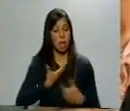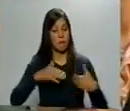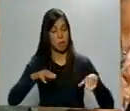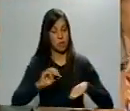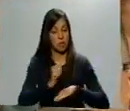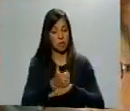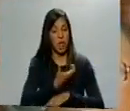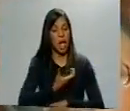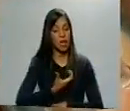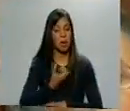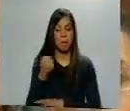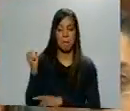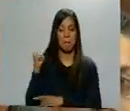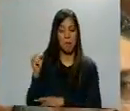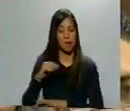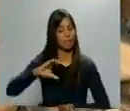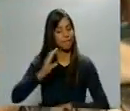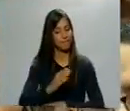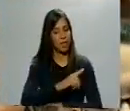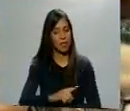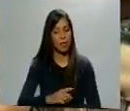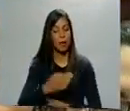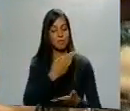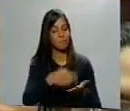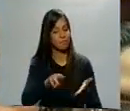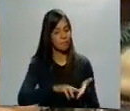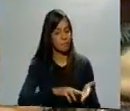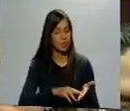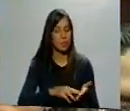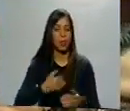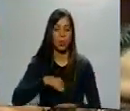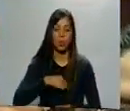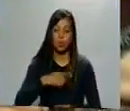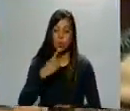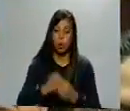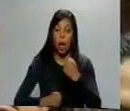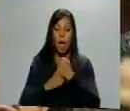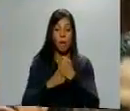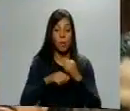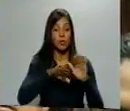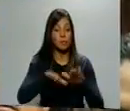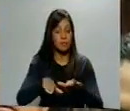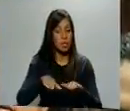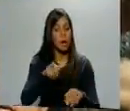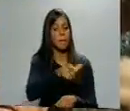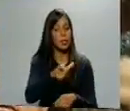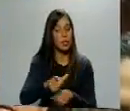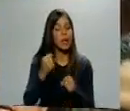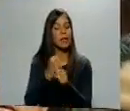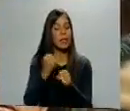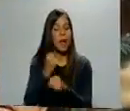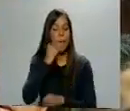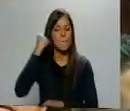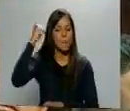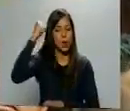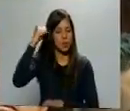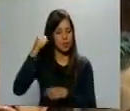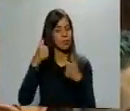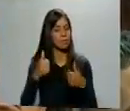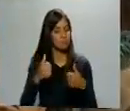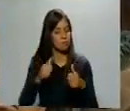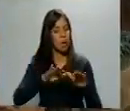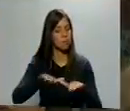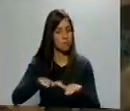responsabilidad. Nosotros le enviamos un saludo a los trabajadores y trabajadoras. La revolución bolivariana y el